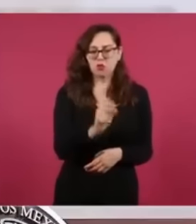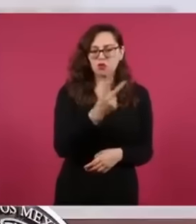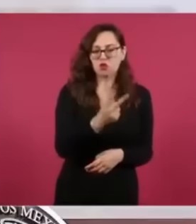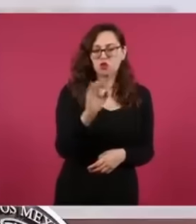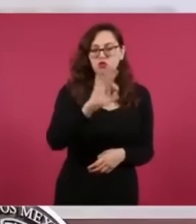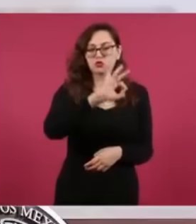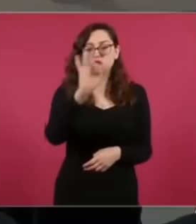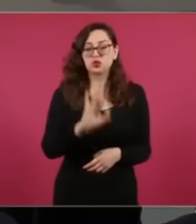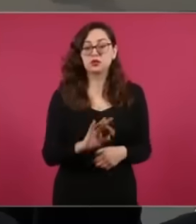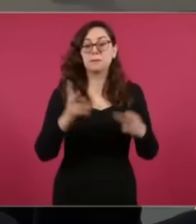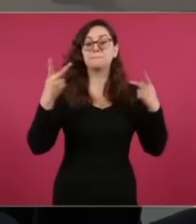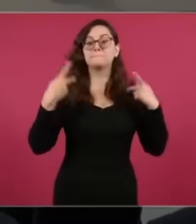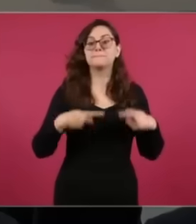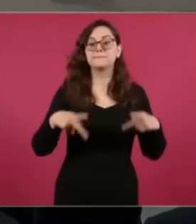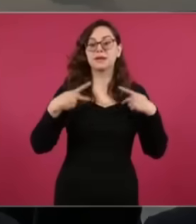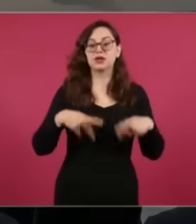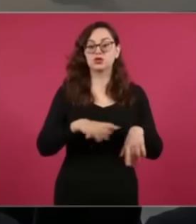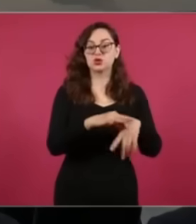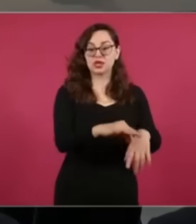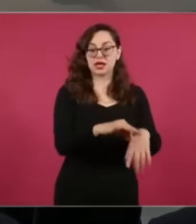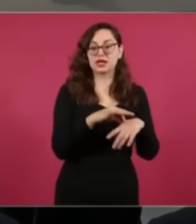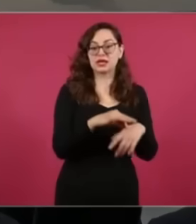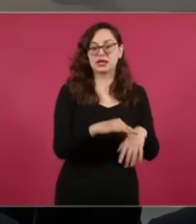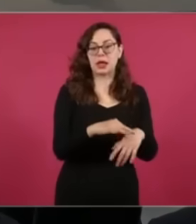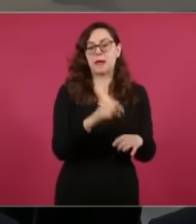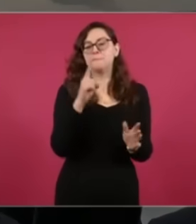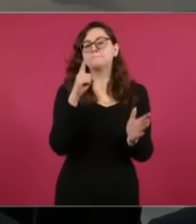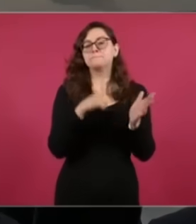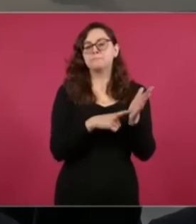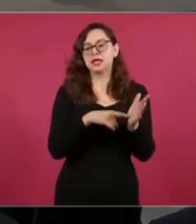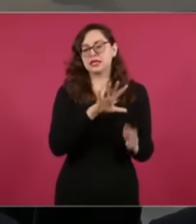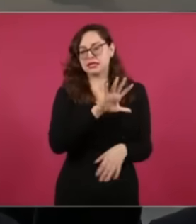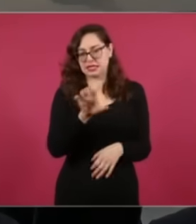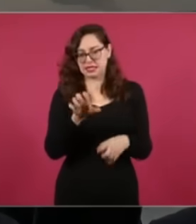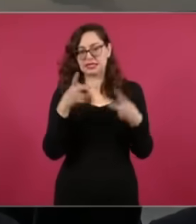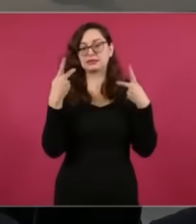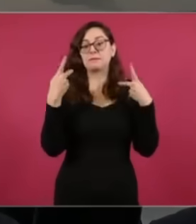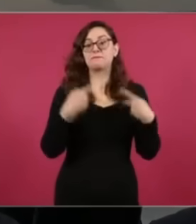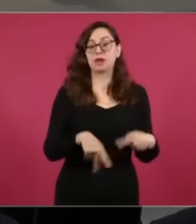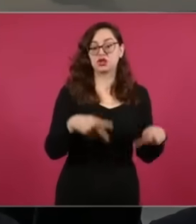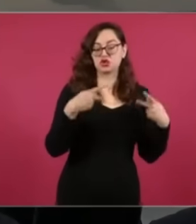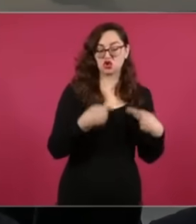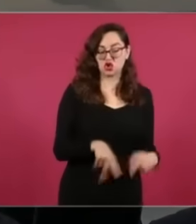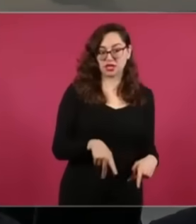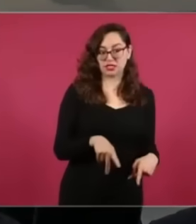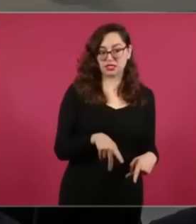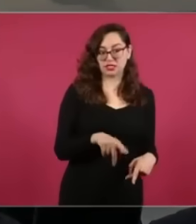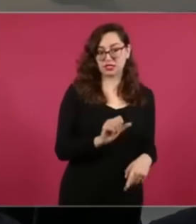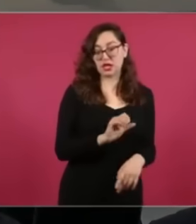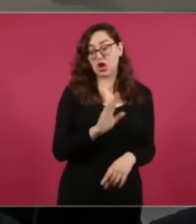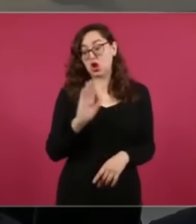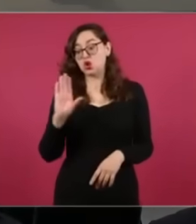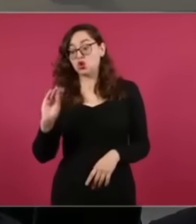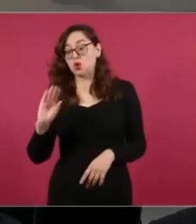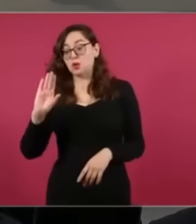5.2% son usuarios reales, o sea, unas 1.500 más o menos. El resto, el